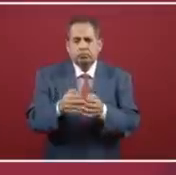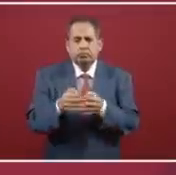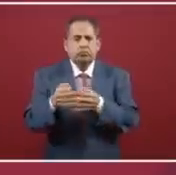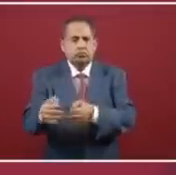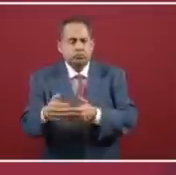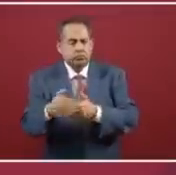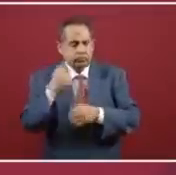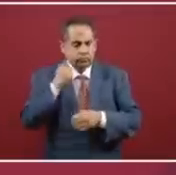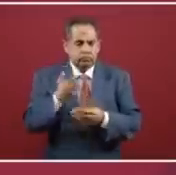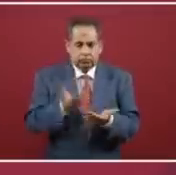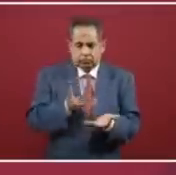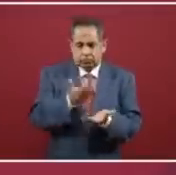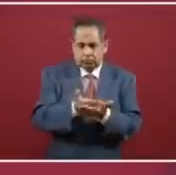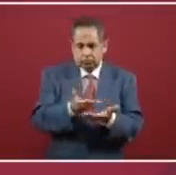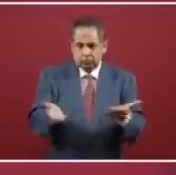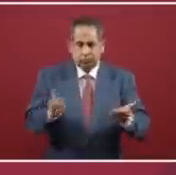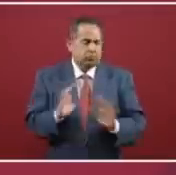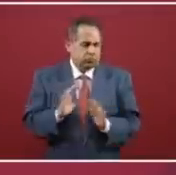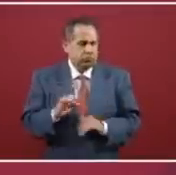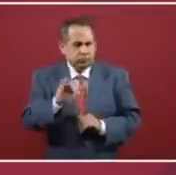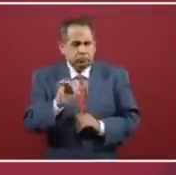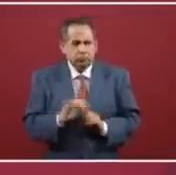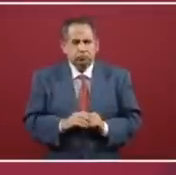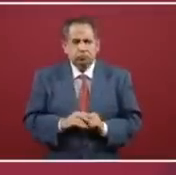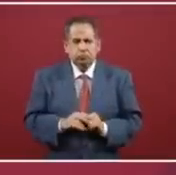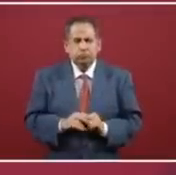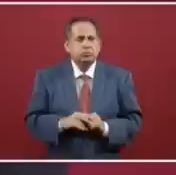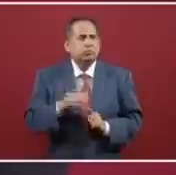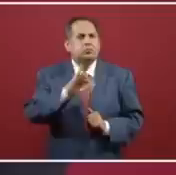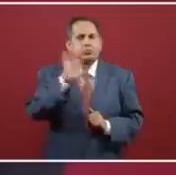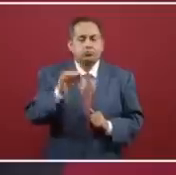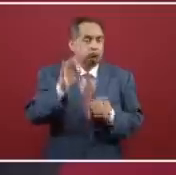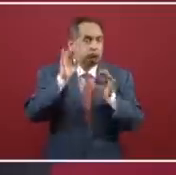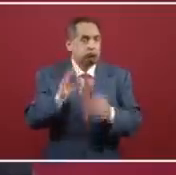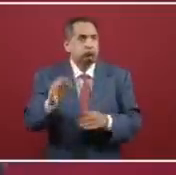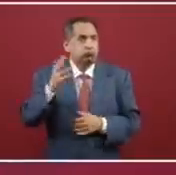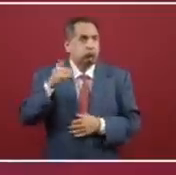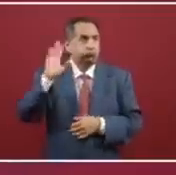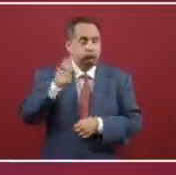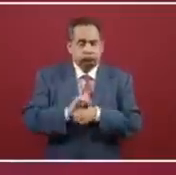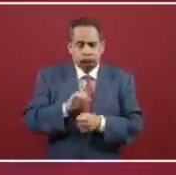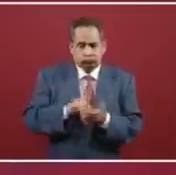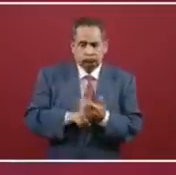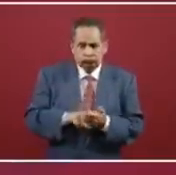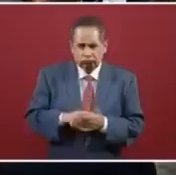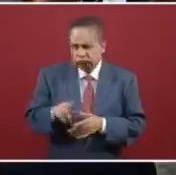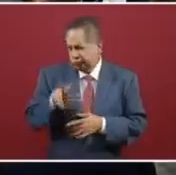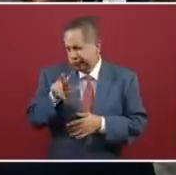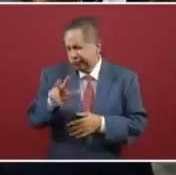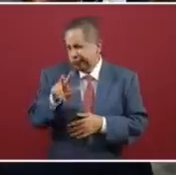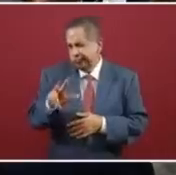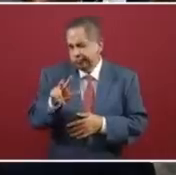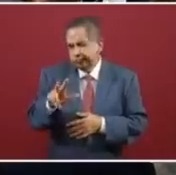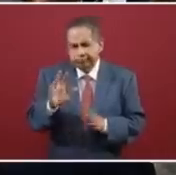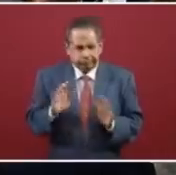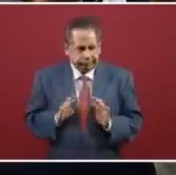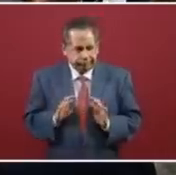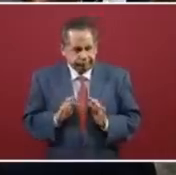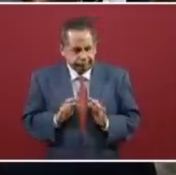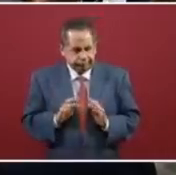presentar la propuesta entonces iba a ser originalmente el 18